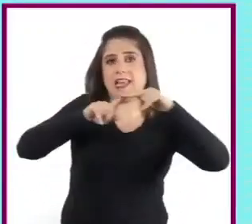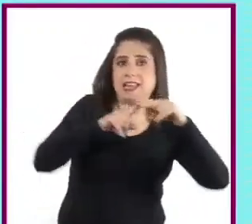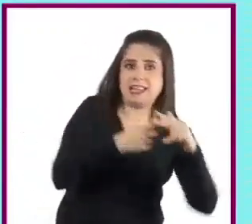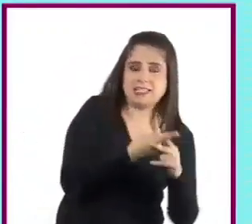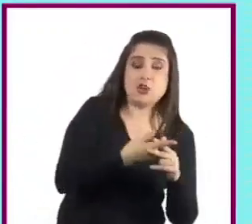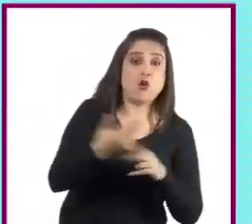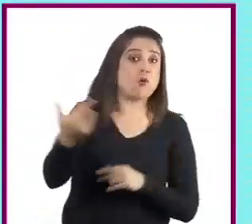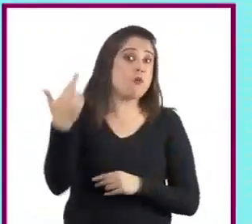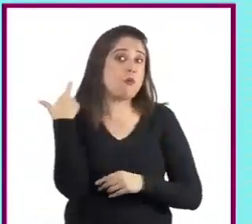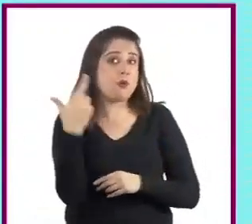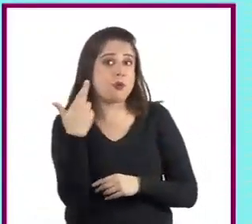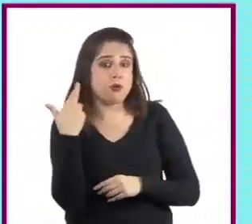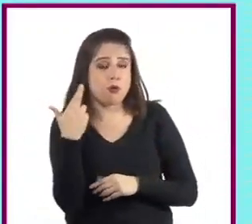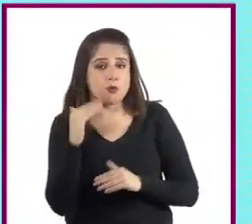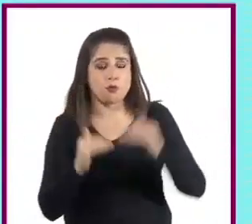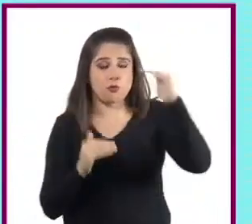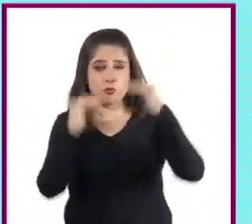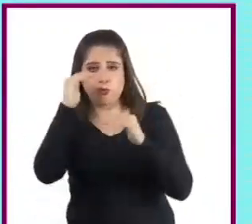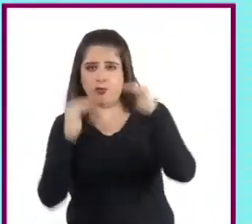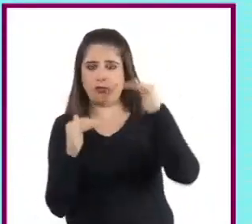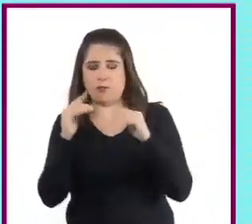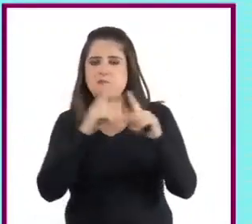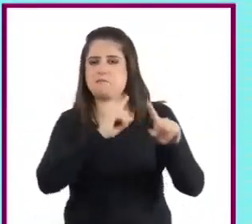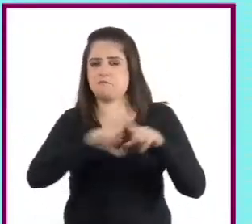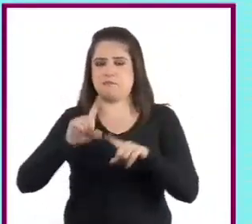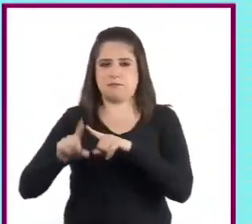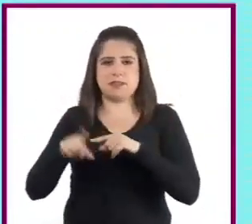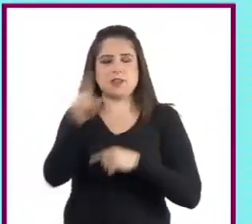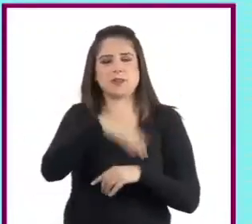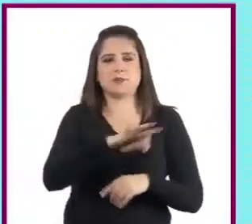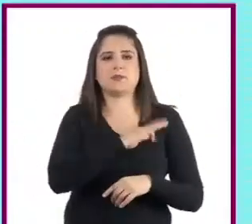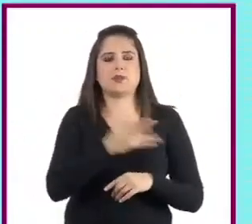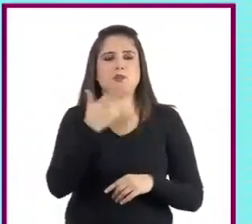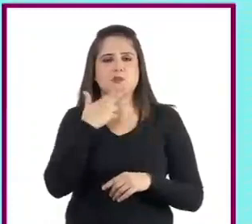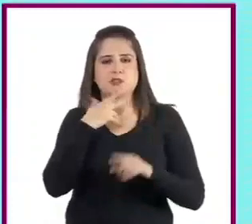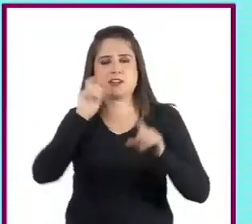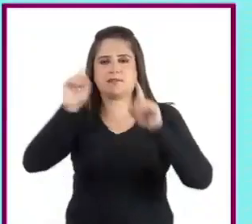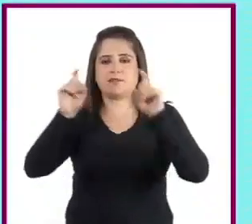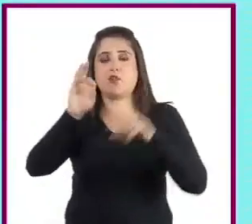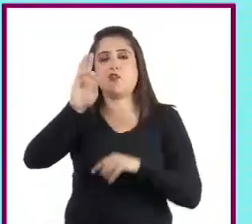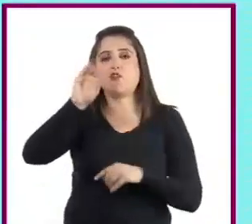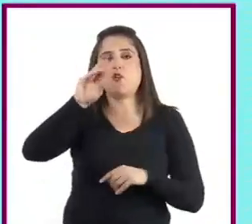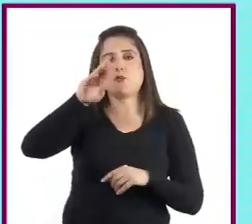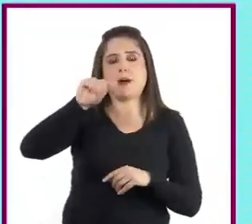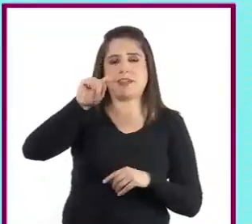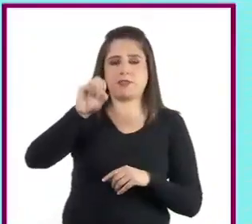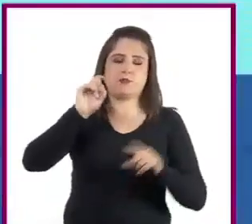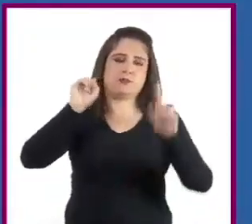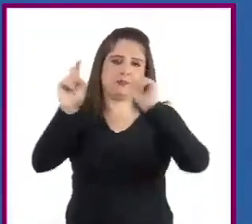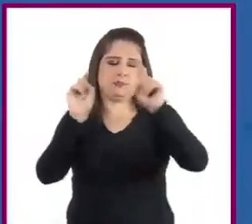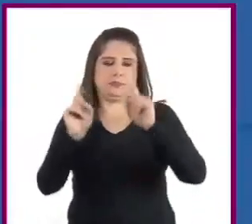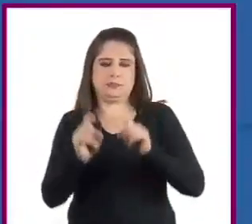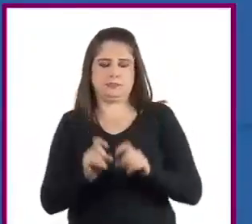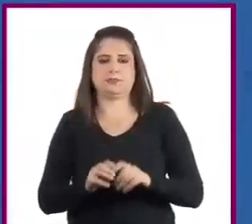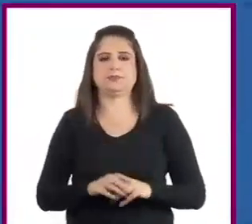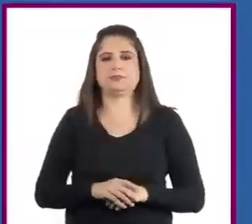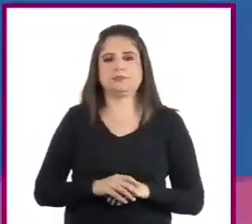el volumen, etc., utilizando las opciones de formato y reproducción.